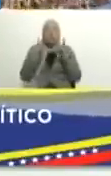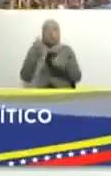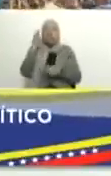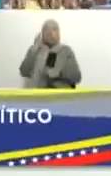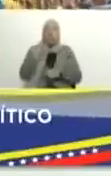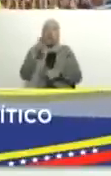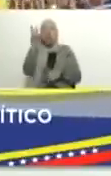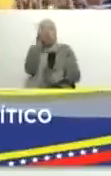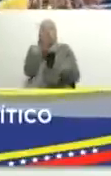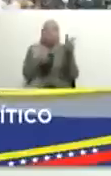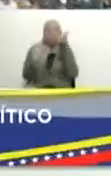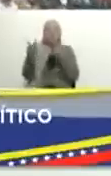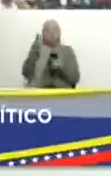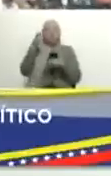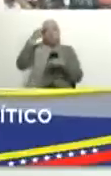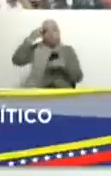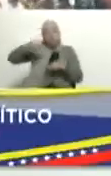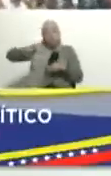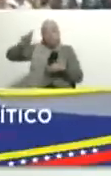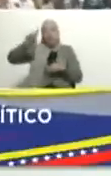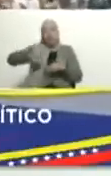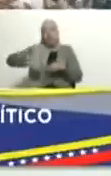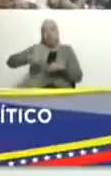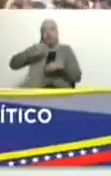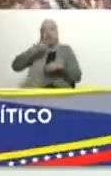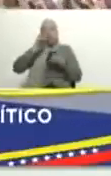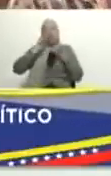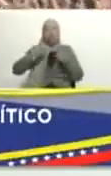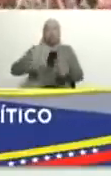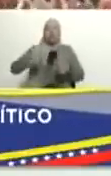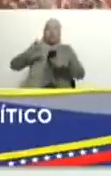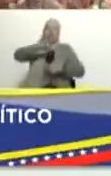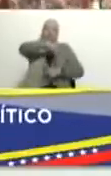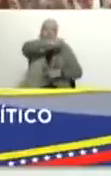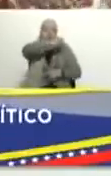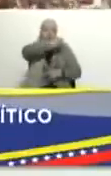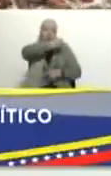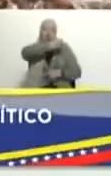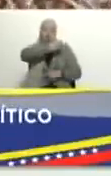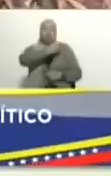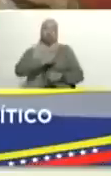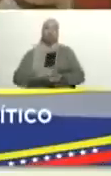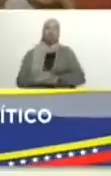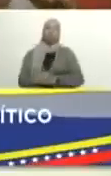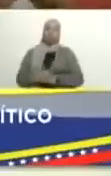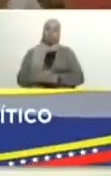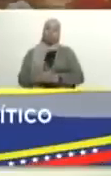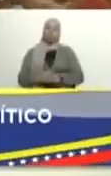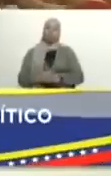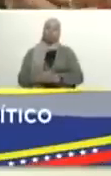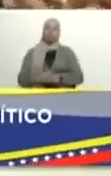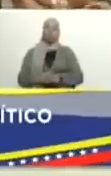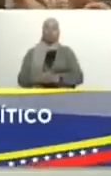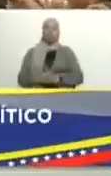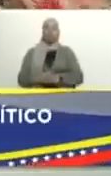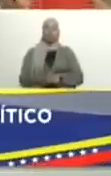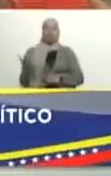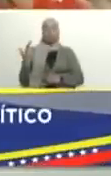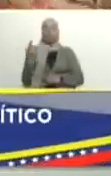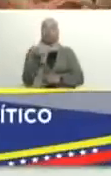avenida México, etcétera, la avenida Universidad, y se fue con